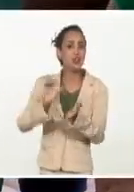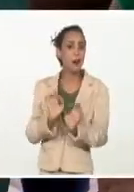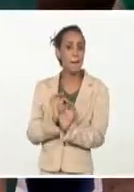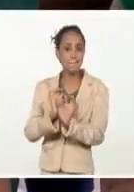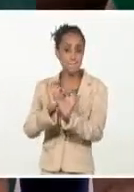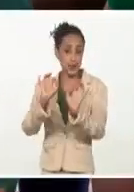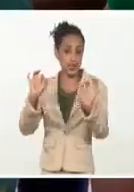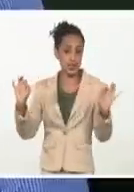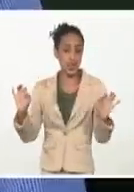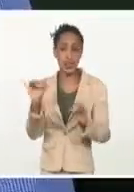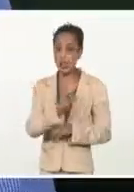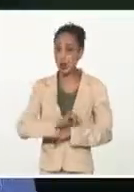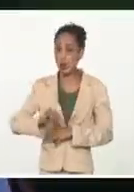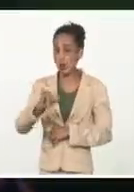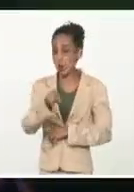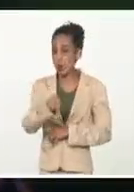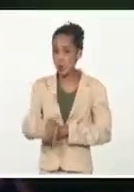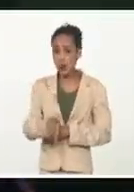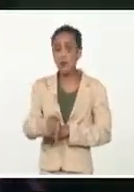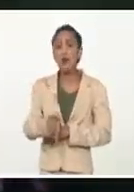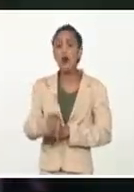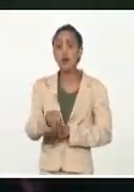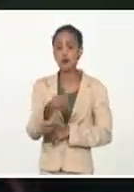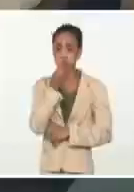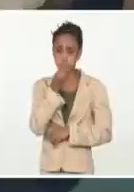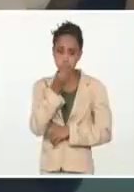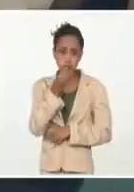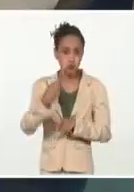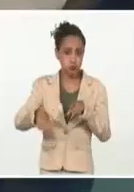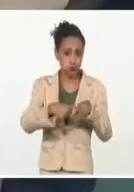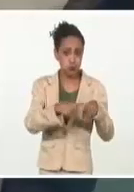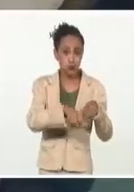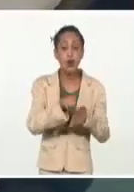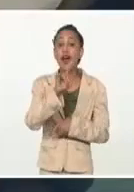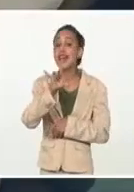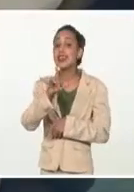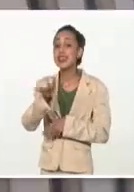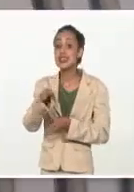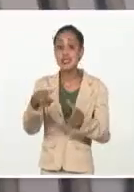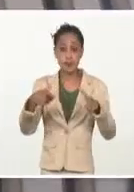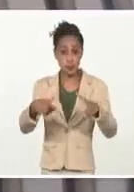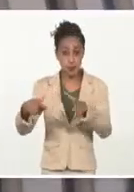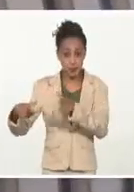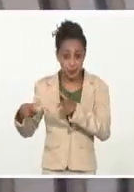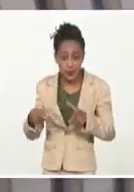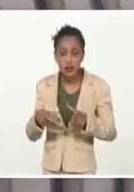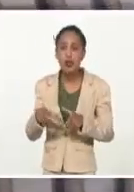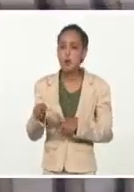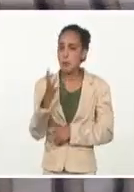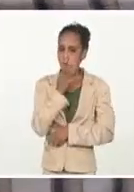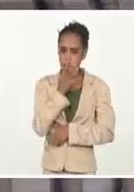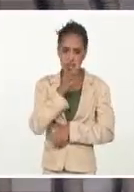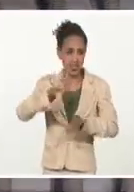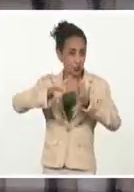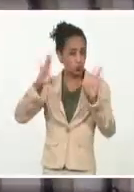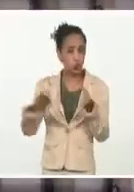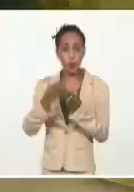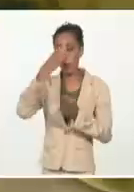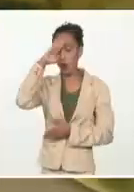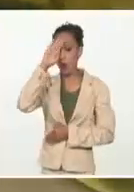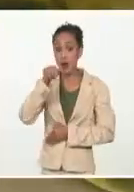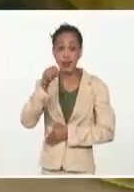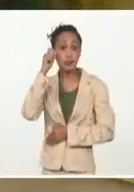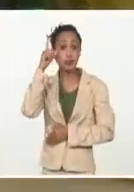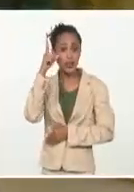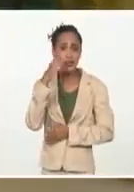y consultorios agropecuarios otras 15 plantas similares se construyen en todo el país una experiencia que posibilita sustituir